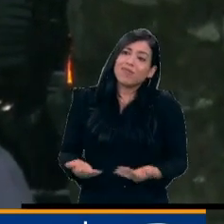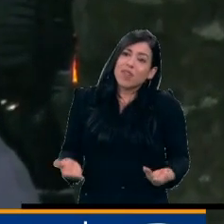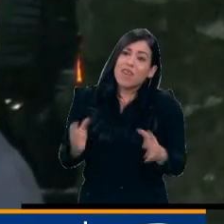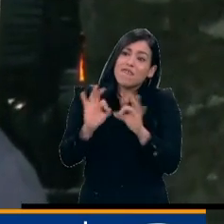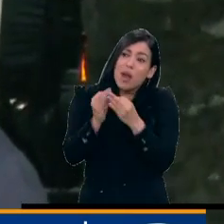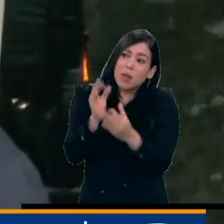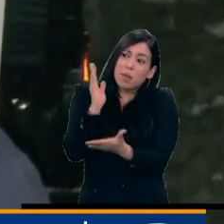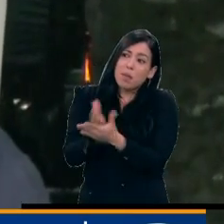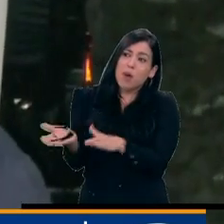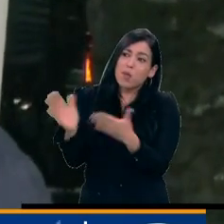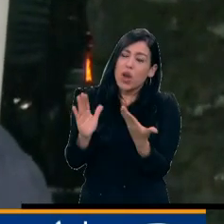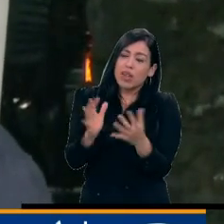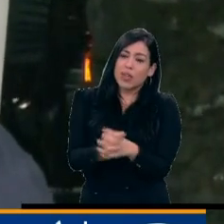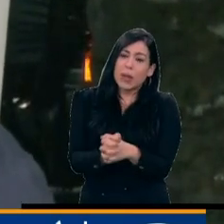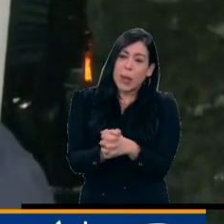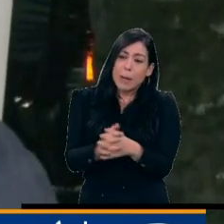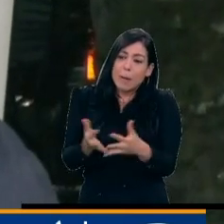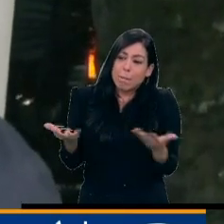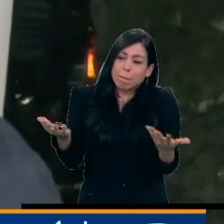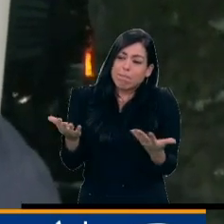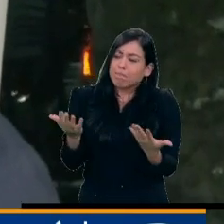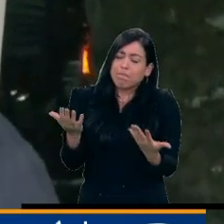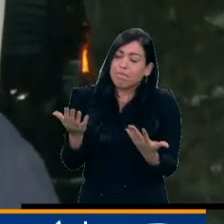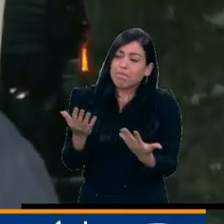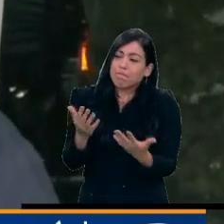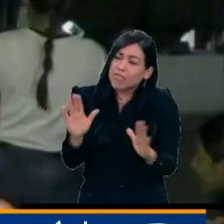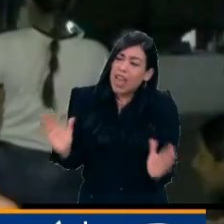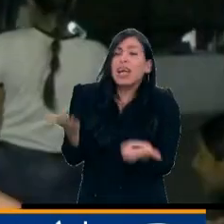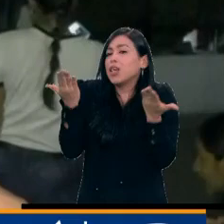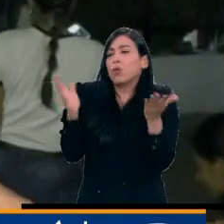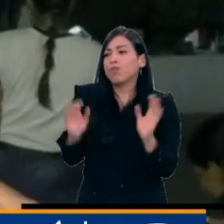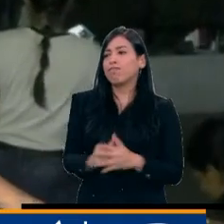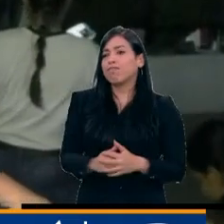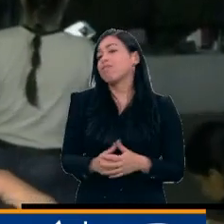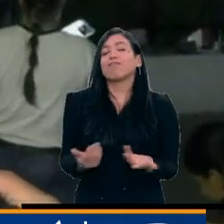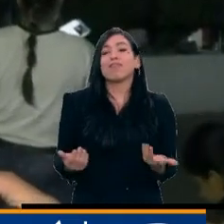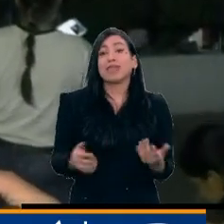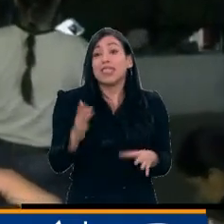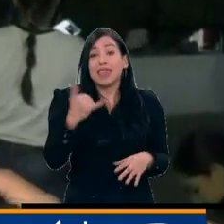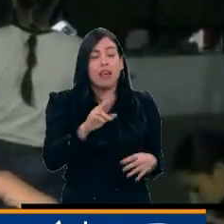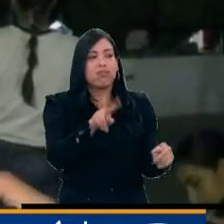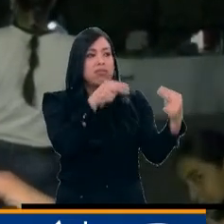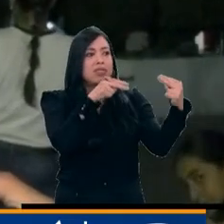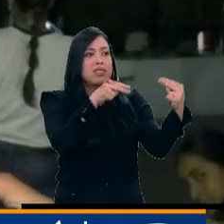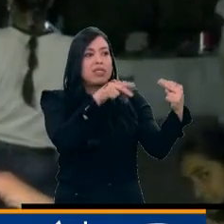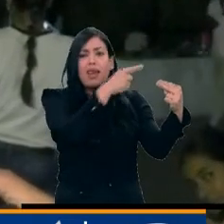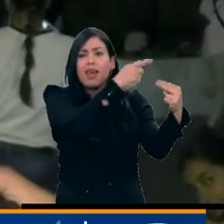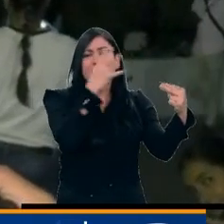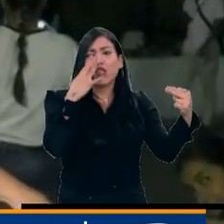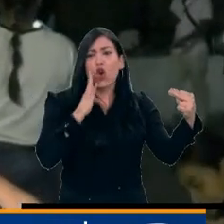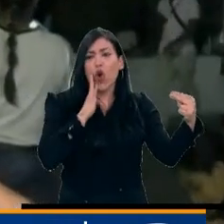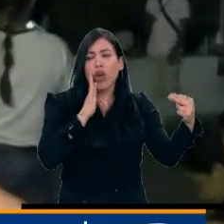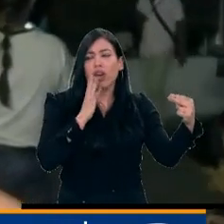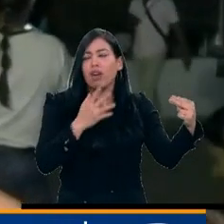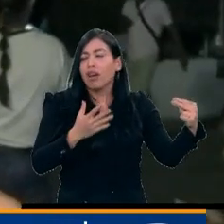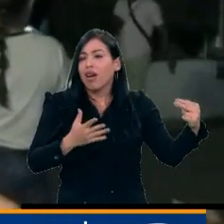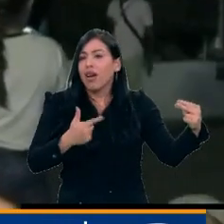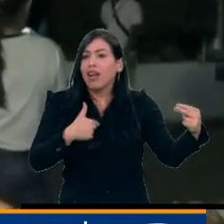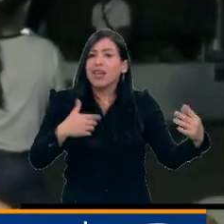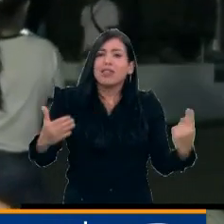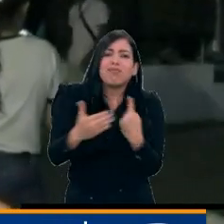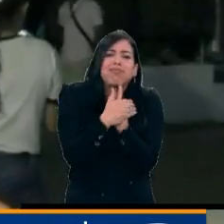del uniformado fallecido, es darle una voz de aliento. Al vernos, él se le salieron mucho las lágrimas y cogió,